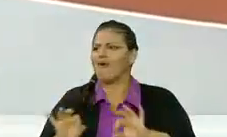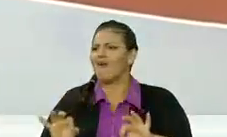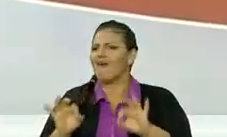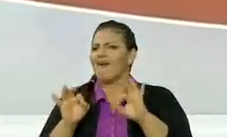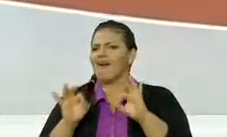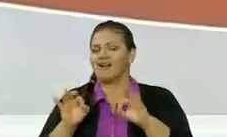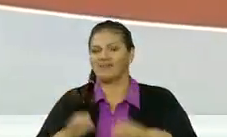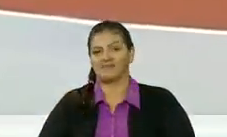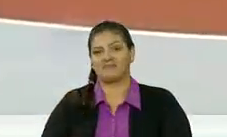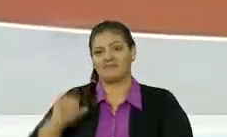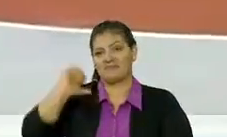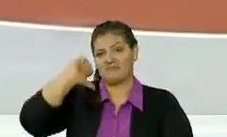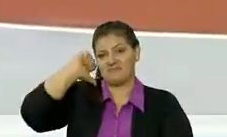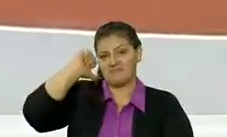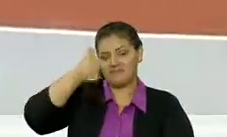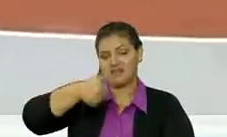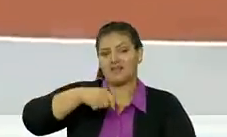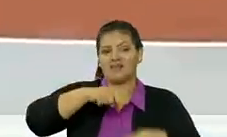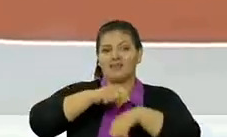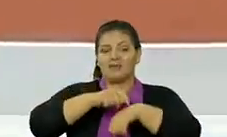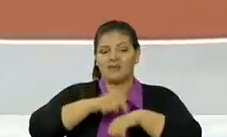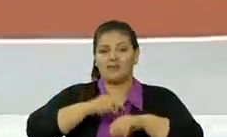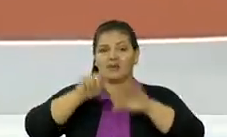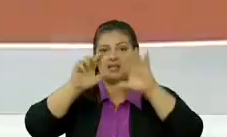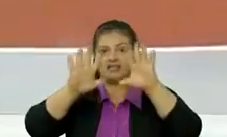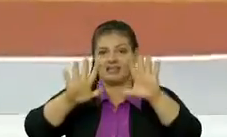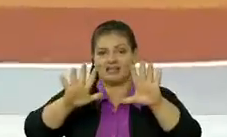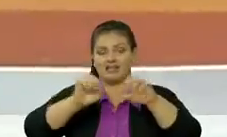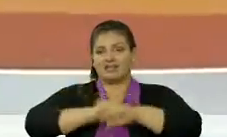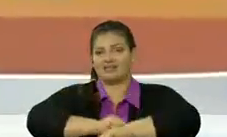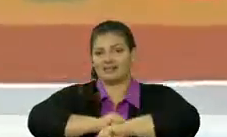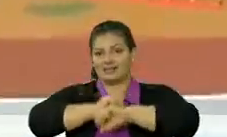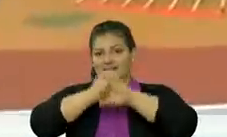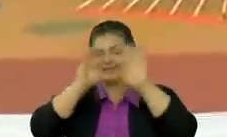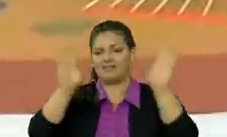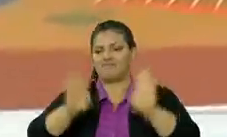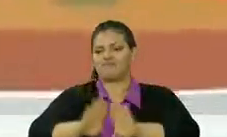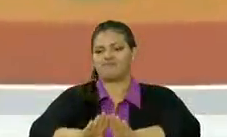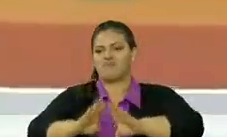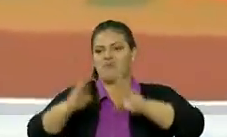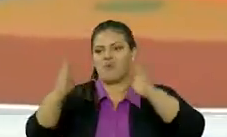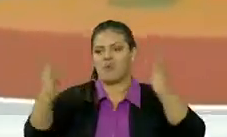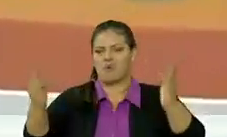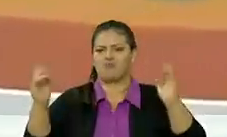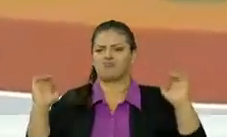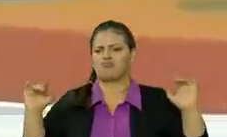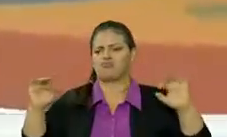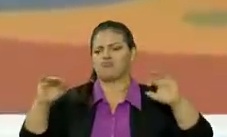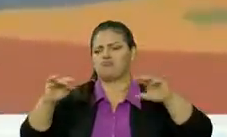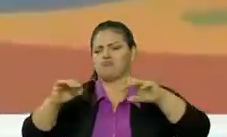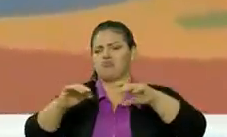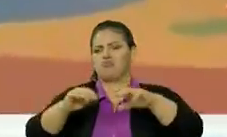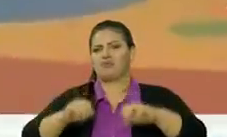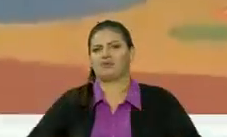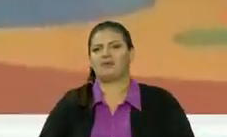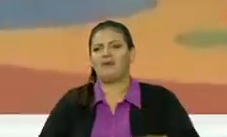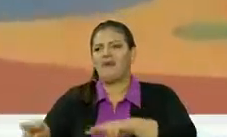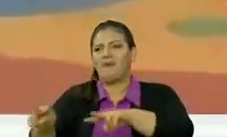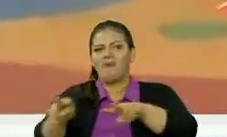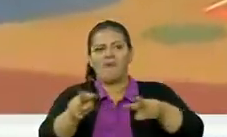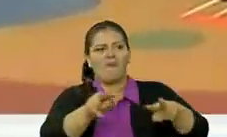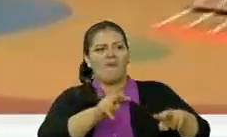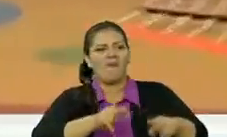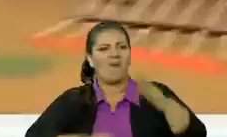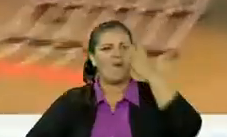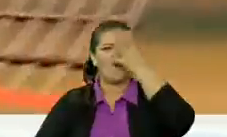va a estar abierto al público. Definitivamente, qué emoción de ver este lugar tan hermoso para los niños. ¿Cuál